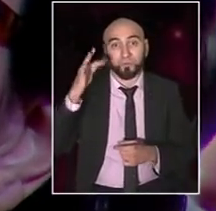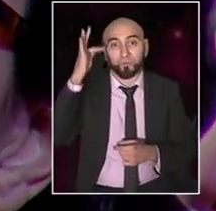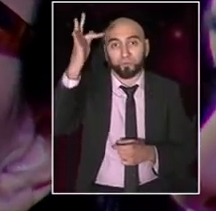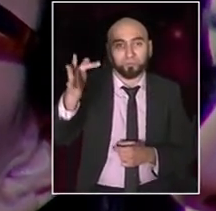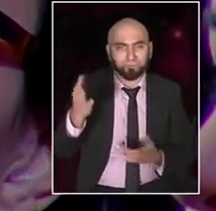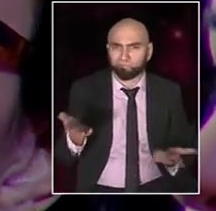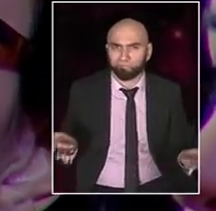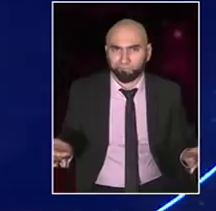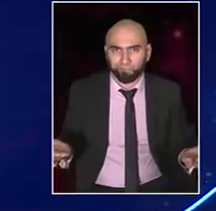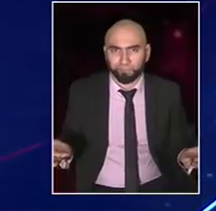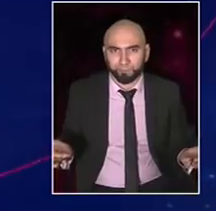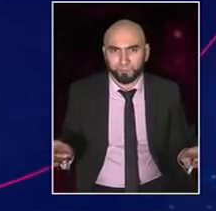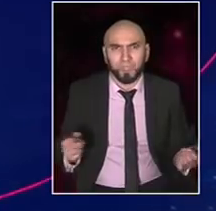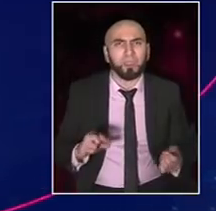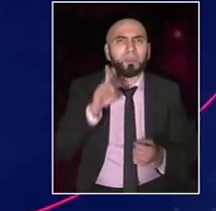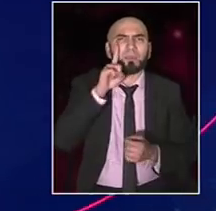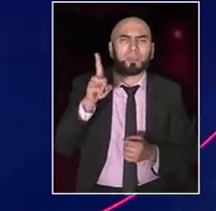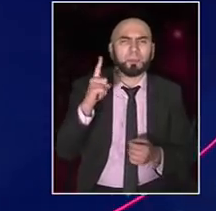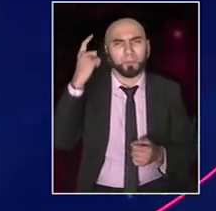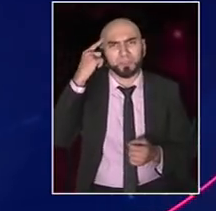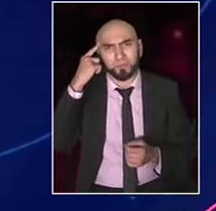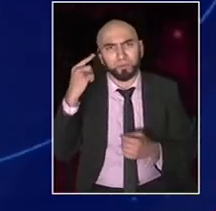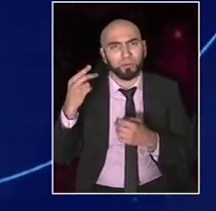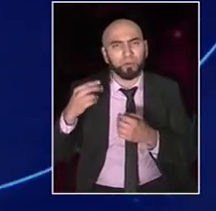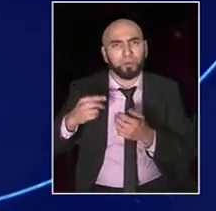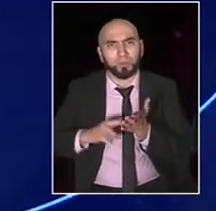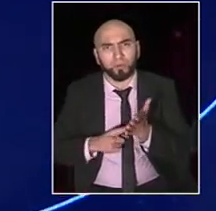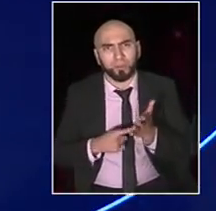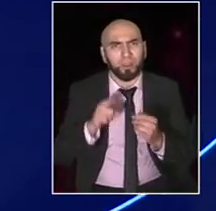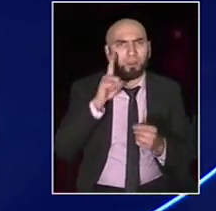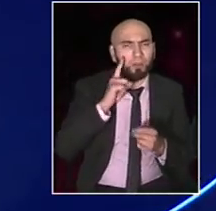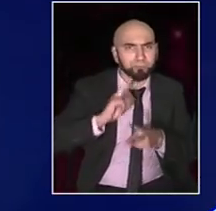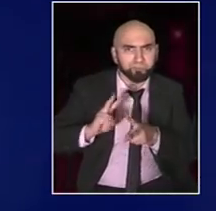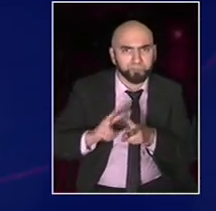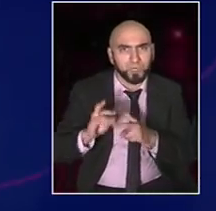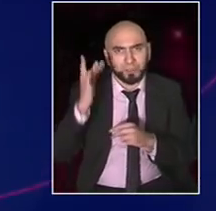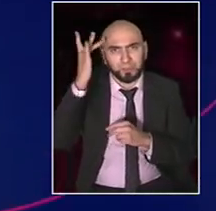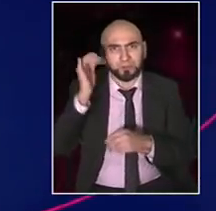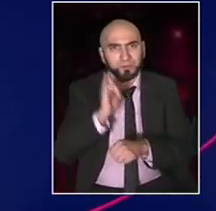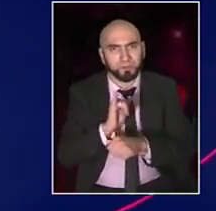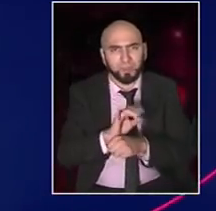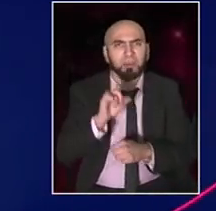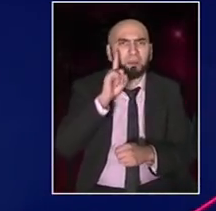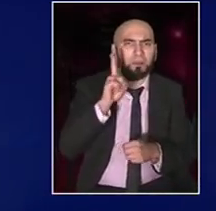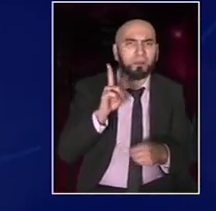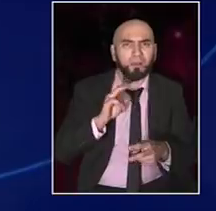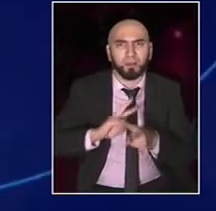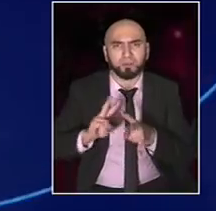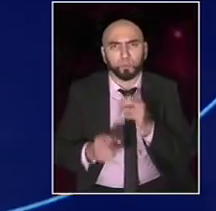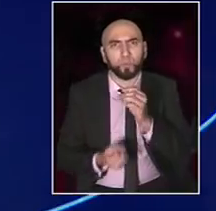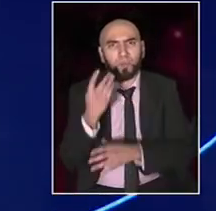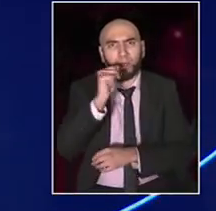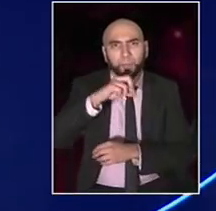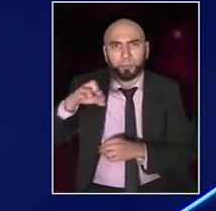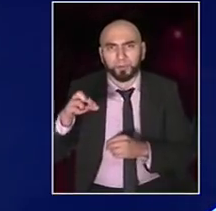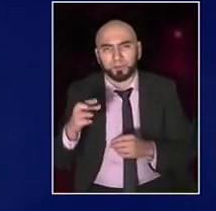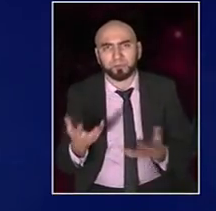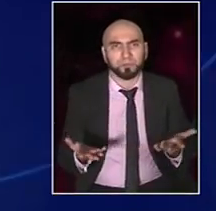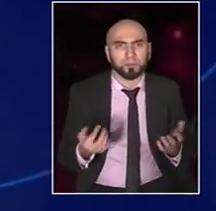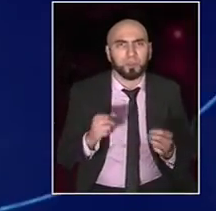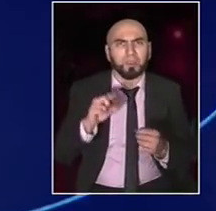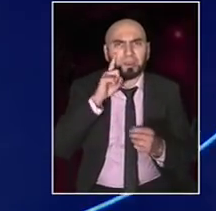futuro? ¿Quién está pensando la tecnología? ¿Quién está desarrollando la inteligencia artificial? ¿Quién está desarrollando las nuevas aplicaciones? ¿Quién está desarrollando